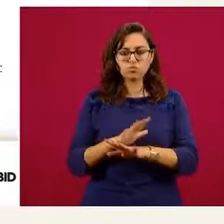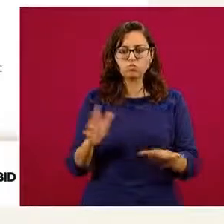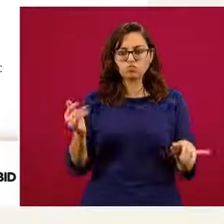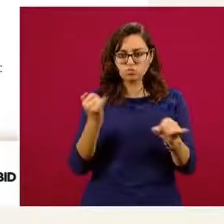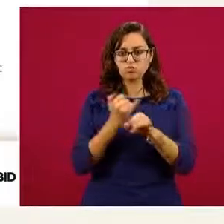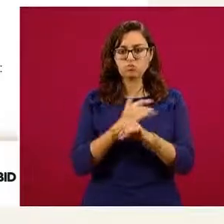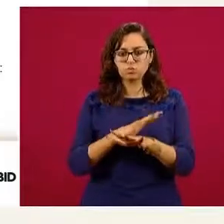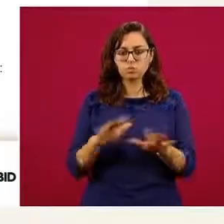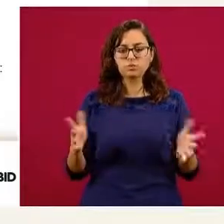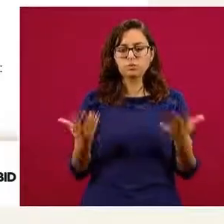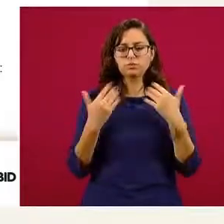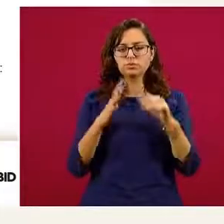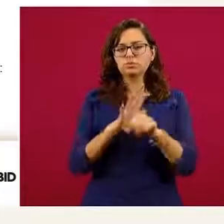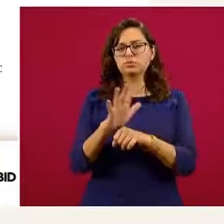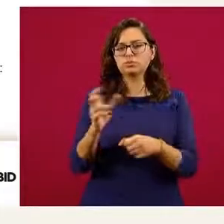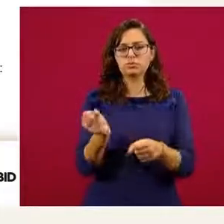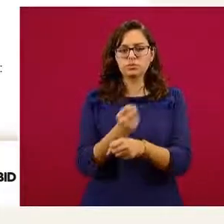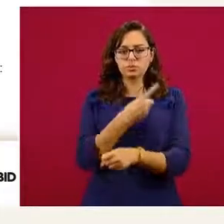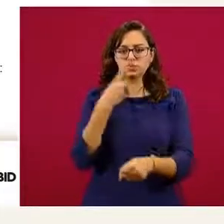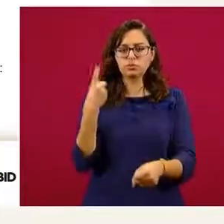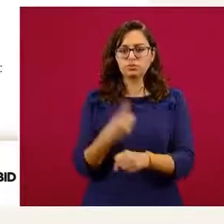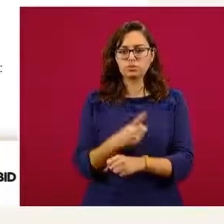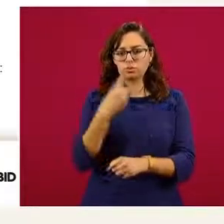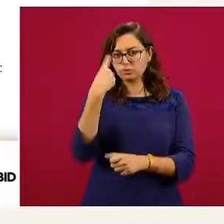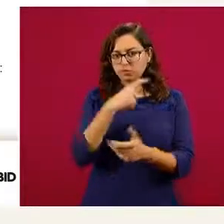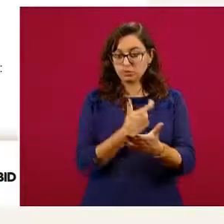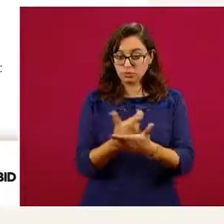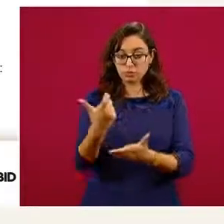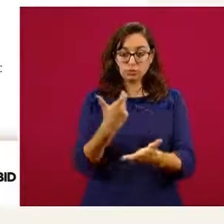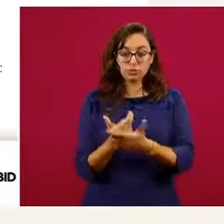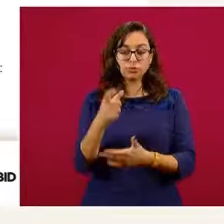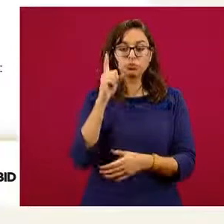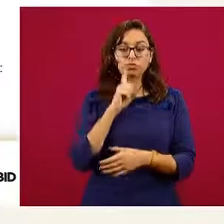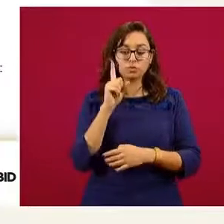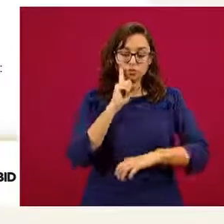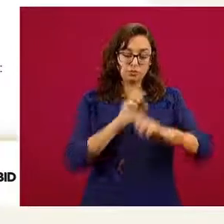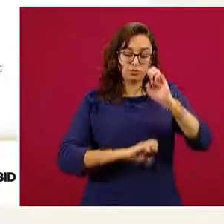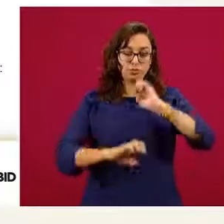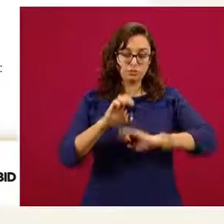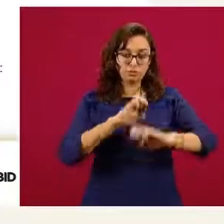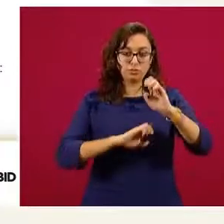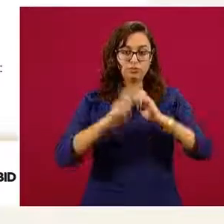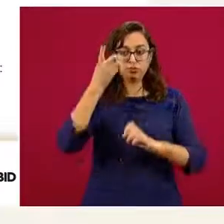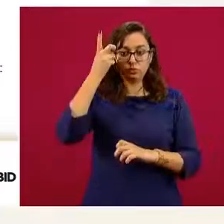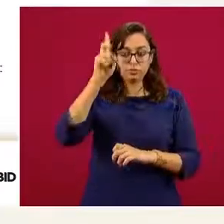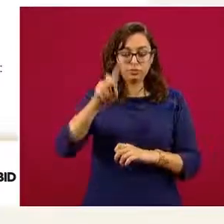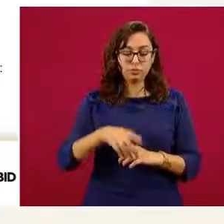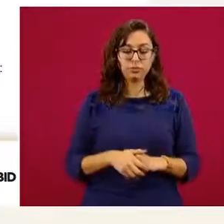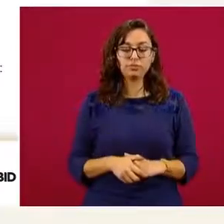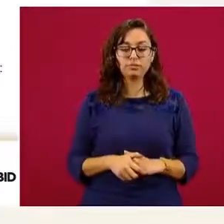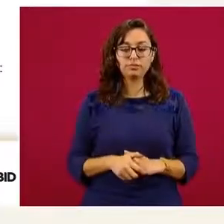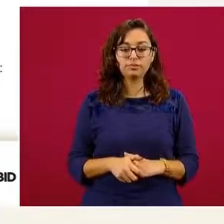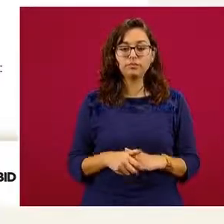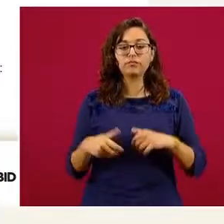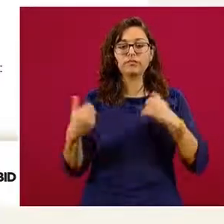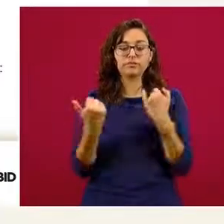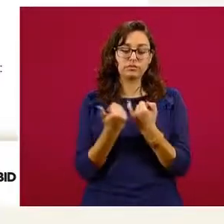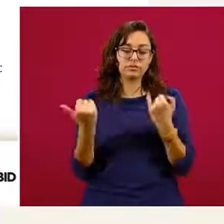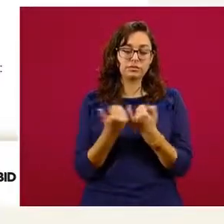sobre cuáles son las oportunidades en términos financieros para las empresarias. Tendremos una